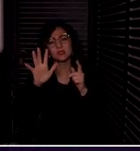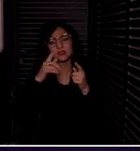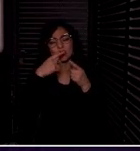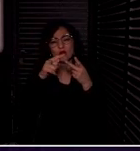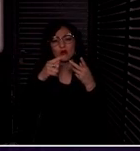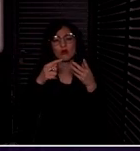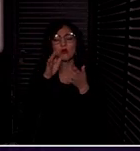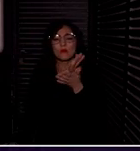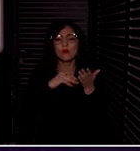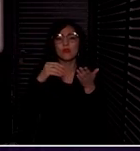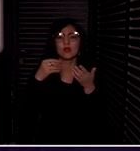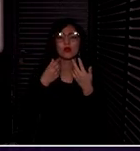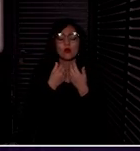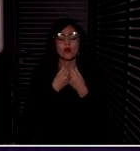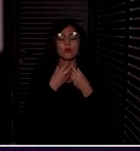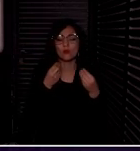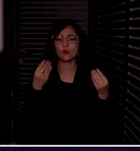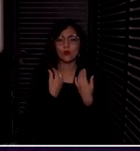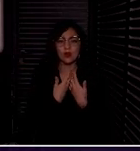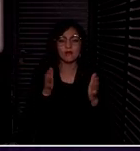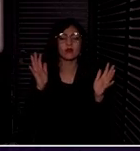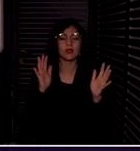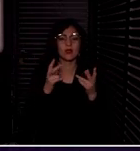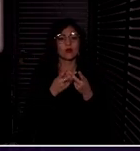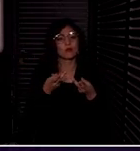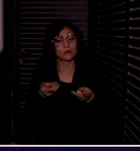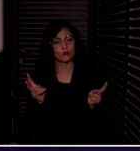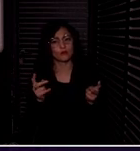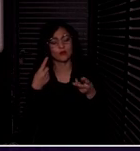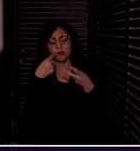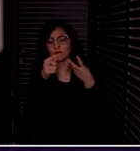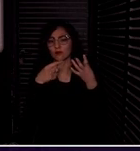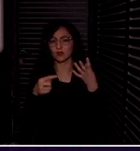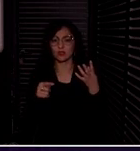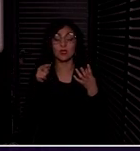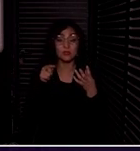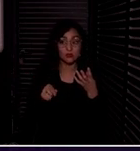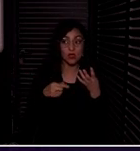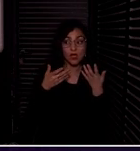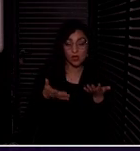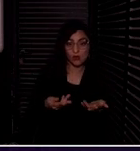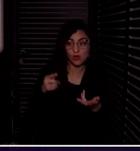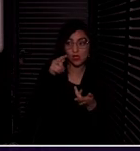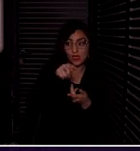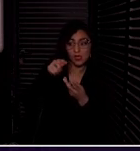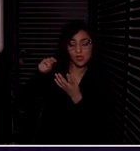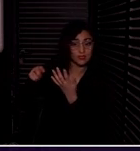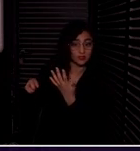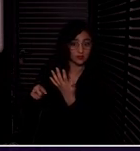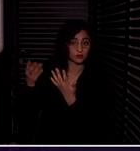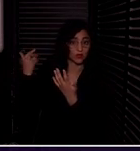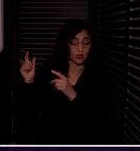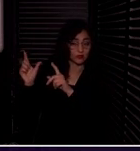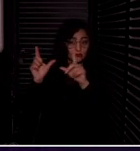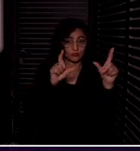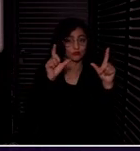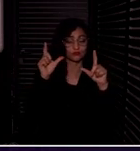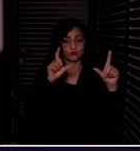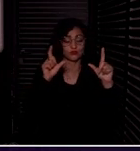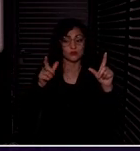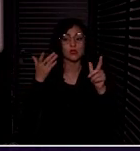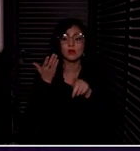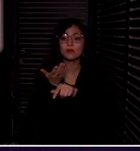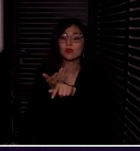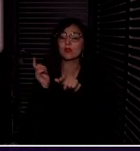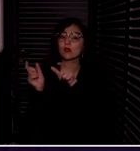ultraliberal contra los monopolios, entre comillas, públicos, y resulta que ahora están diciendo esos operadores, lo que señalaba antes, regulen